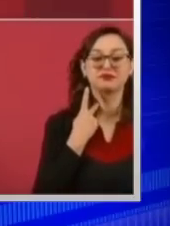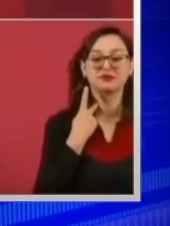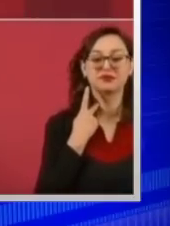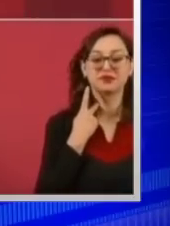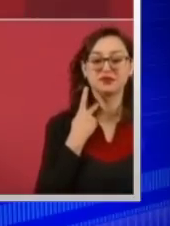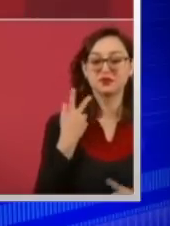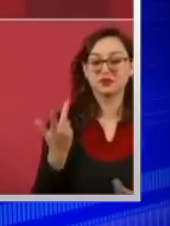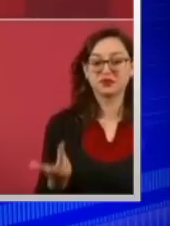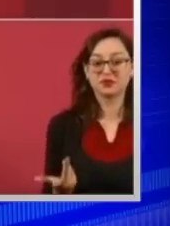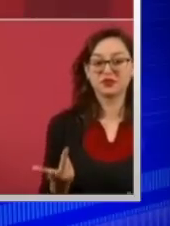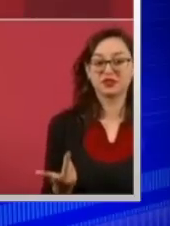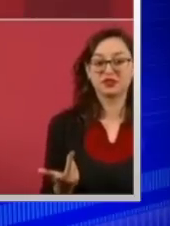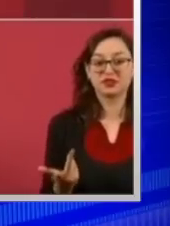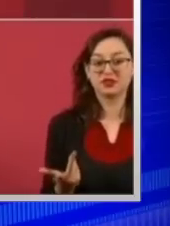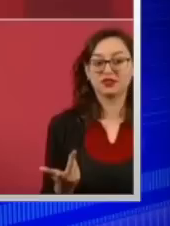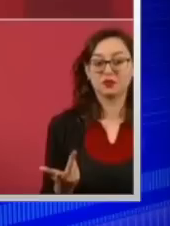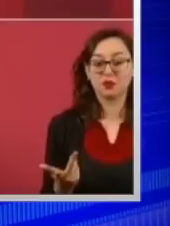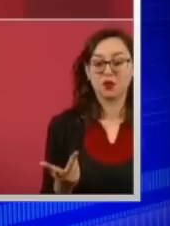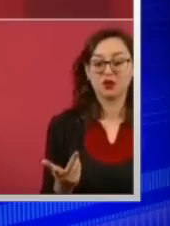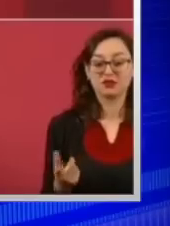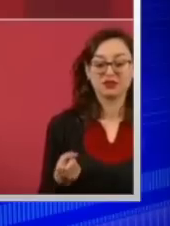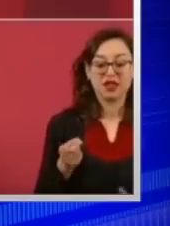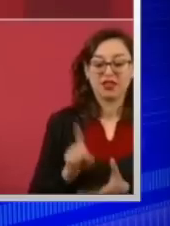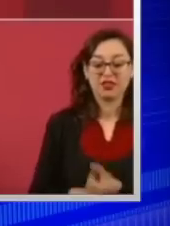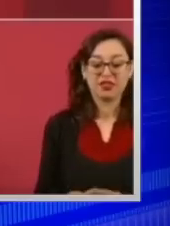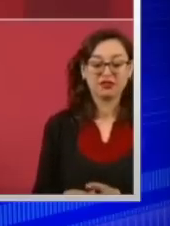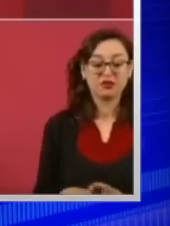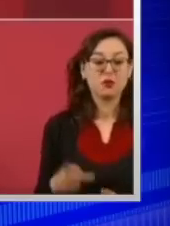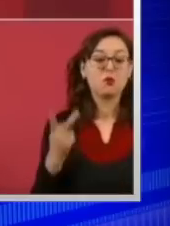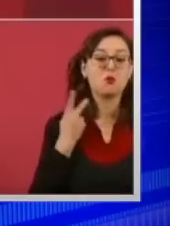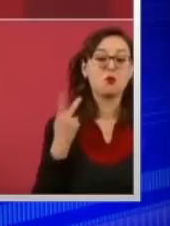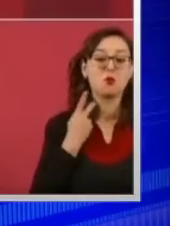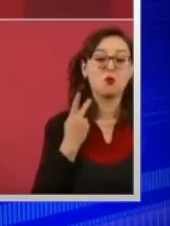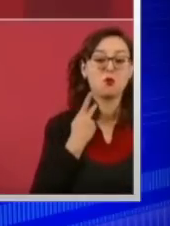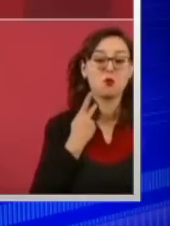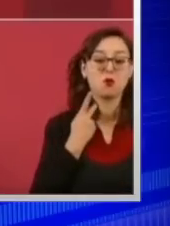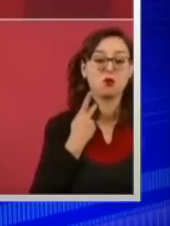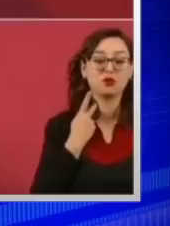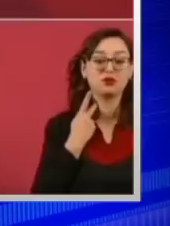no se puede decir que nada s